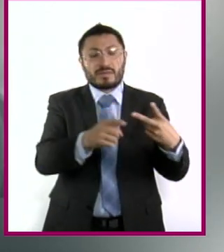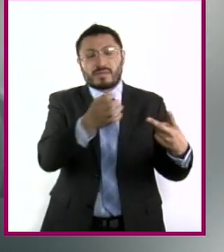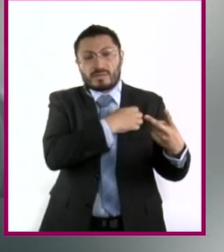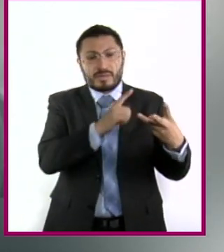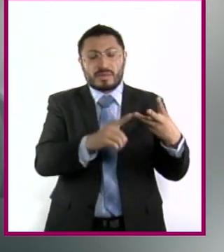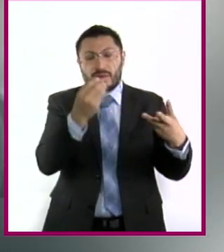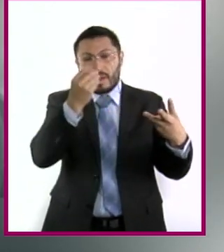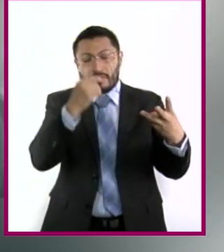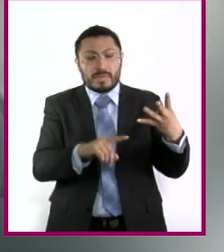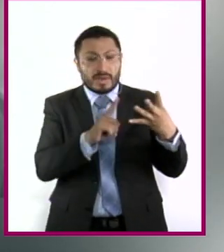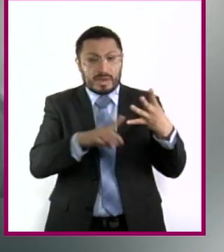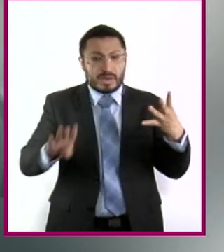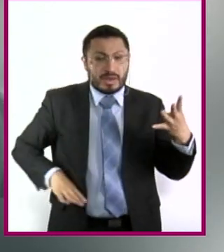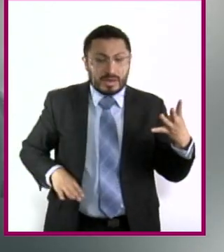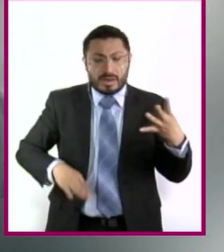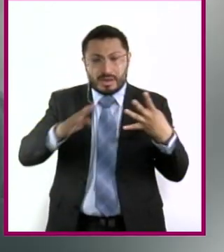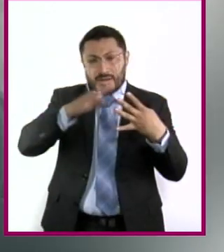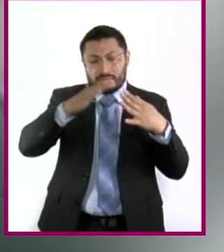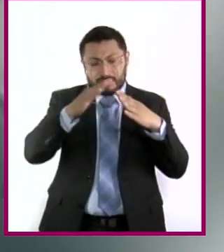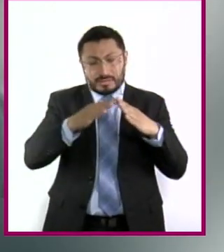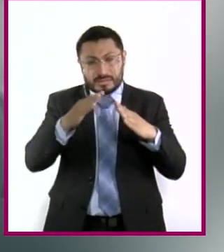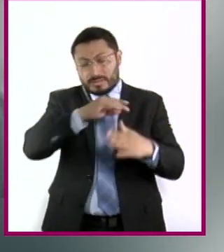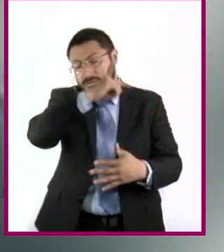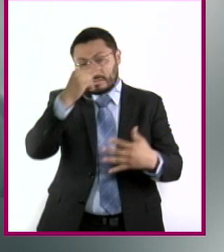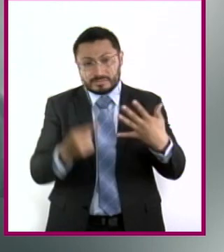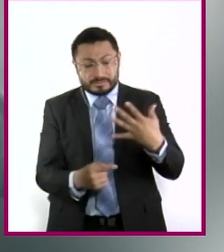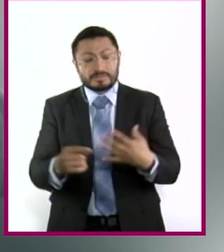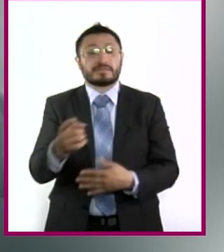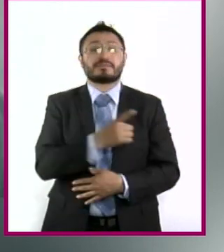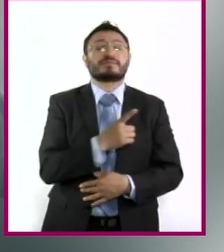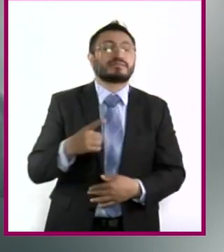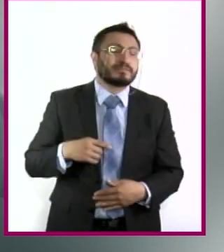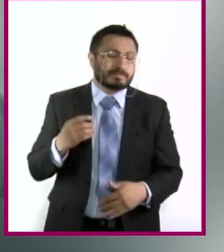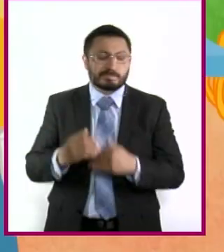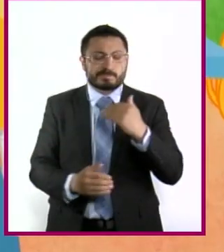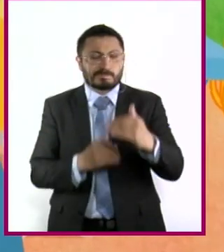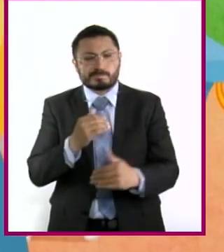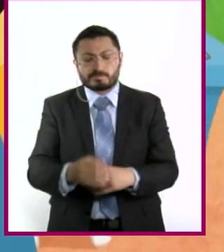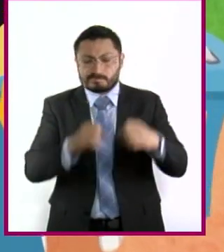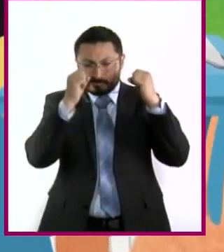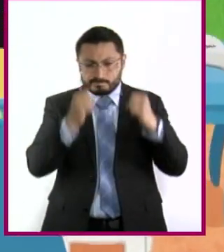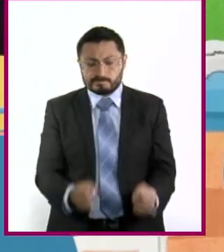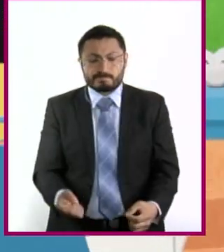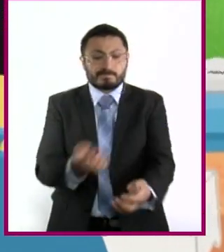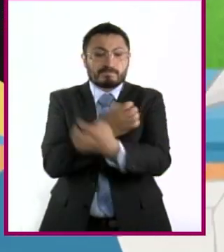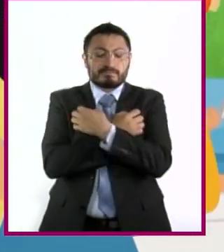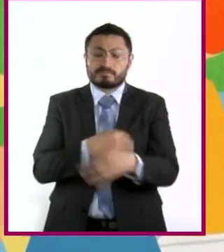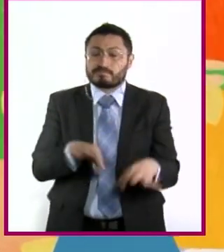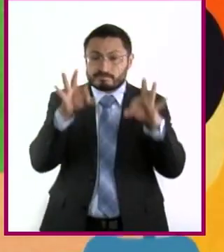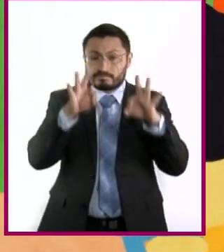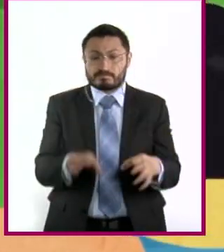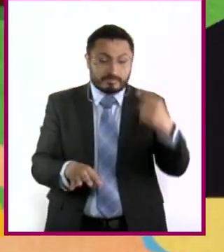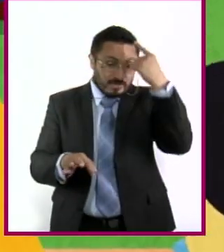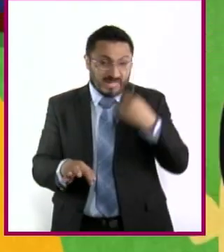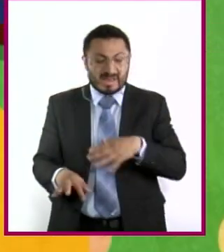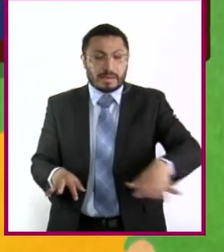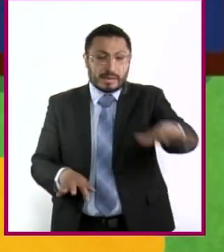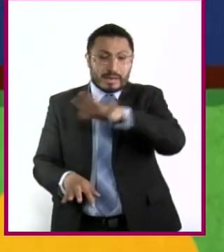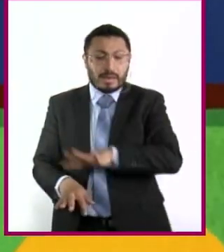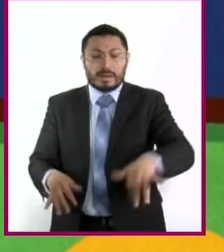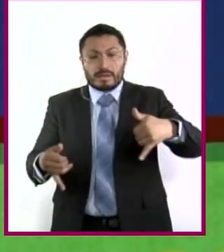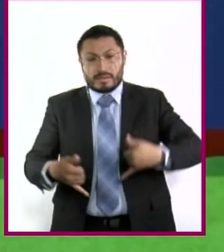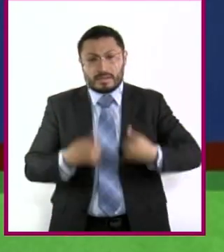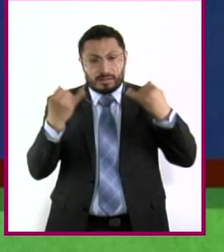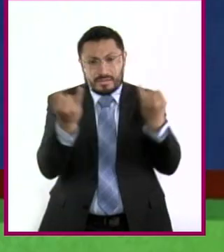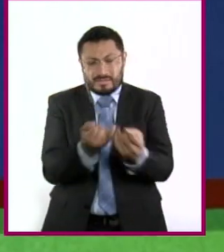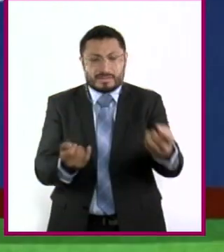las características de vivienda. Entonces, hay que avanzar en garantizar una educación plena para todos los jóvenes como ustedes que